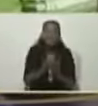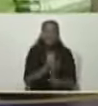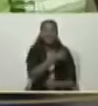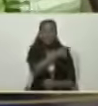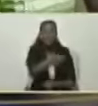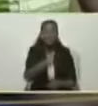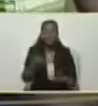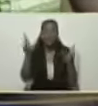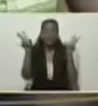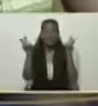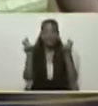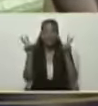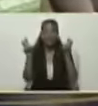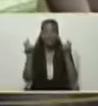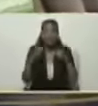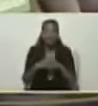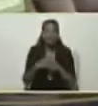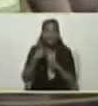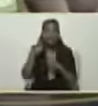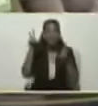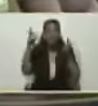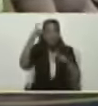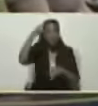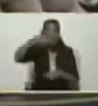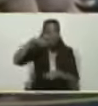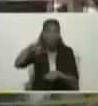por este tema. Mire cómo se llama el tema que nos tocaron.